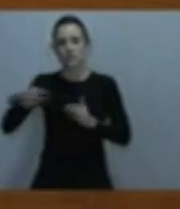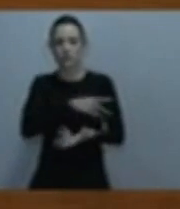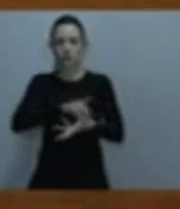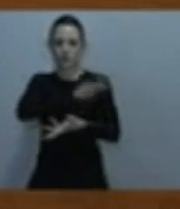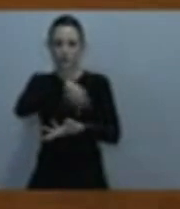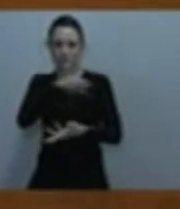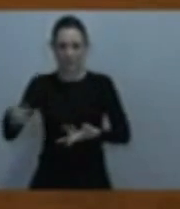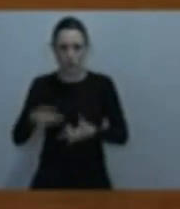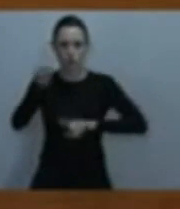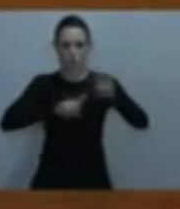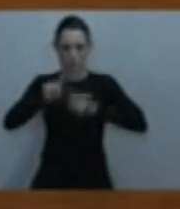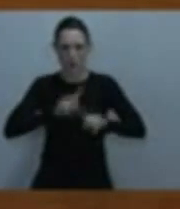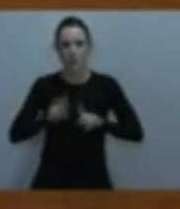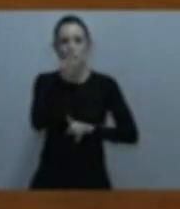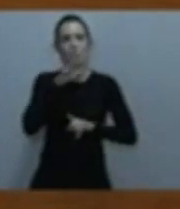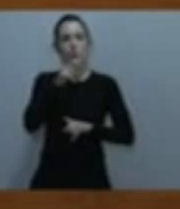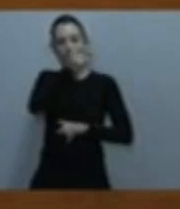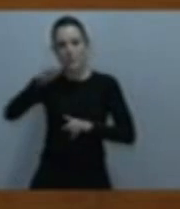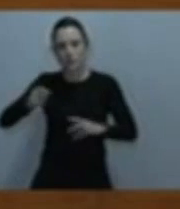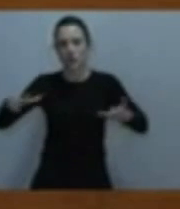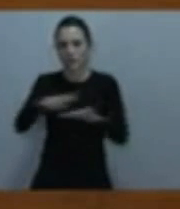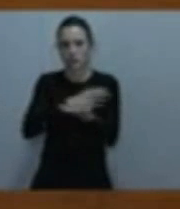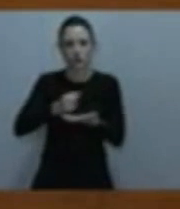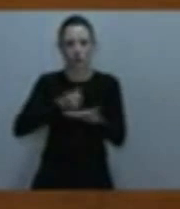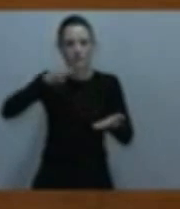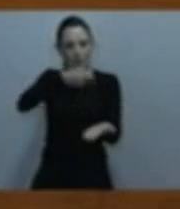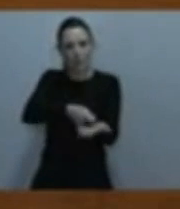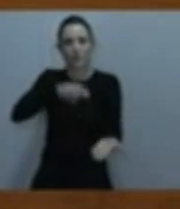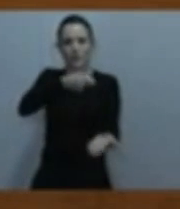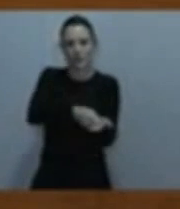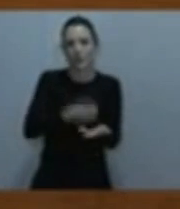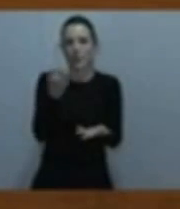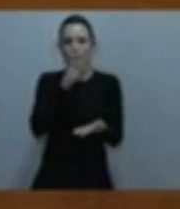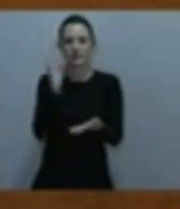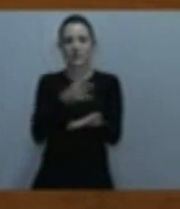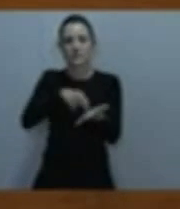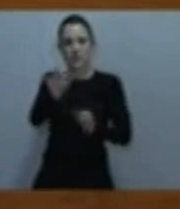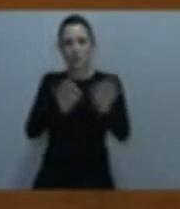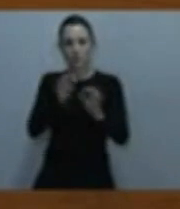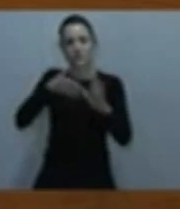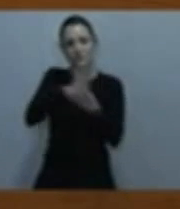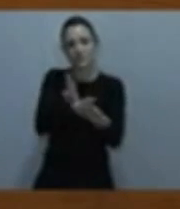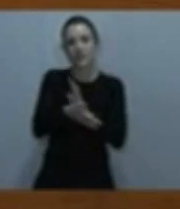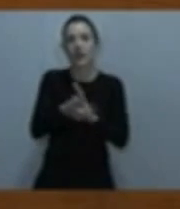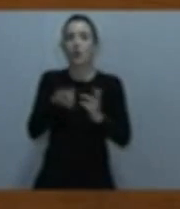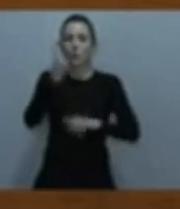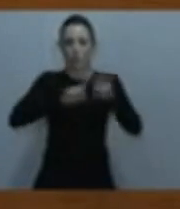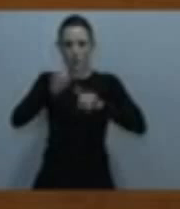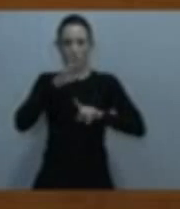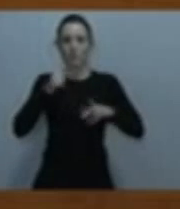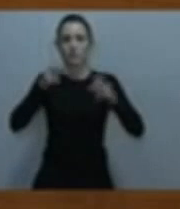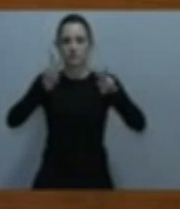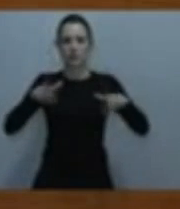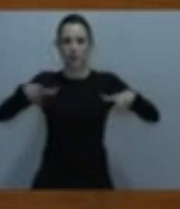que pagaríamos con los impuestos de todos y de todas, pondría en riesgo un patrimonio estratégicamente clave como es el suelo industrial